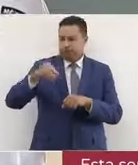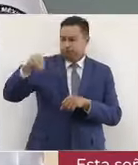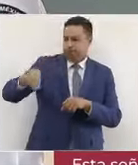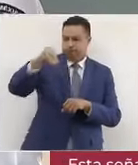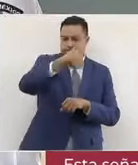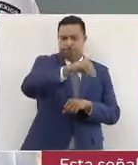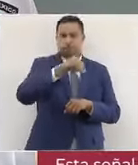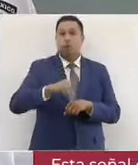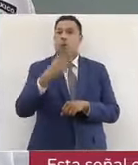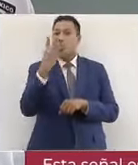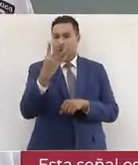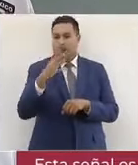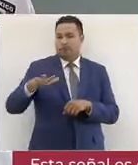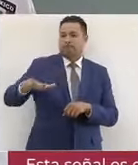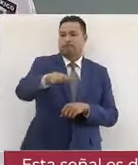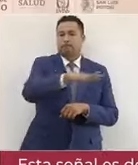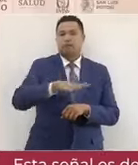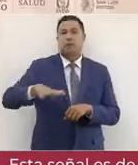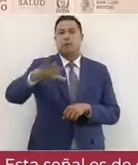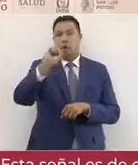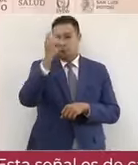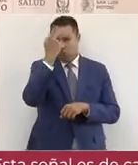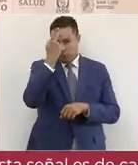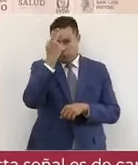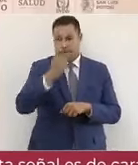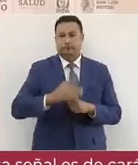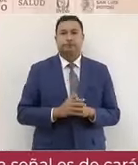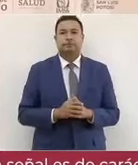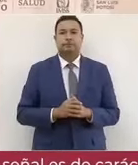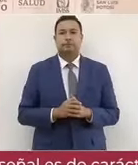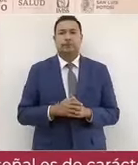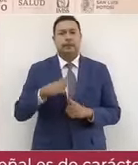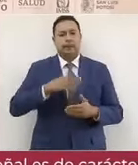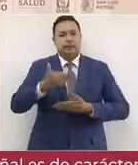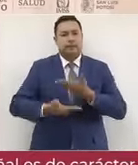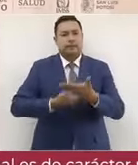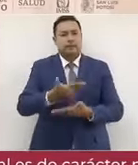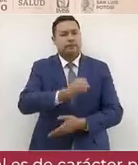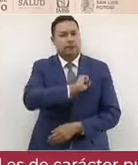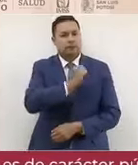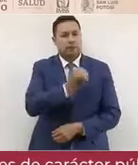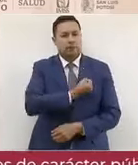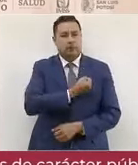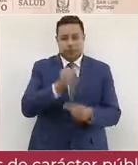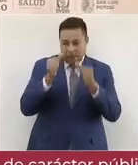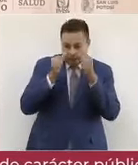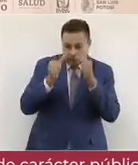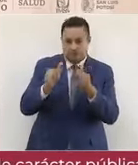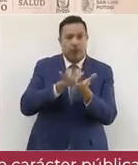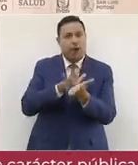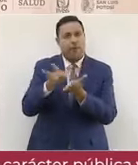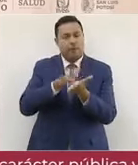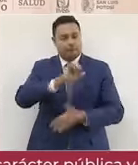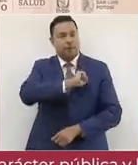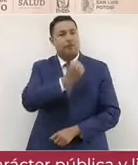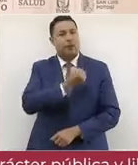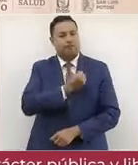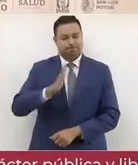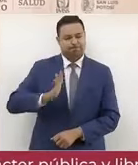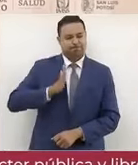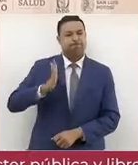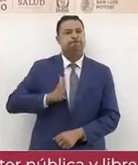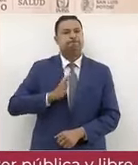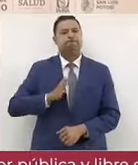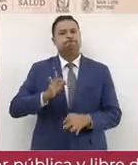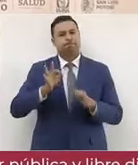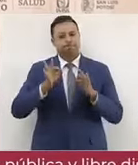regiones del estado de San Luis Potosí. Son servicios de salud que brindarán una atención de salud de calidad